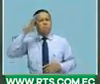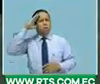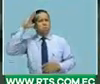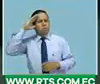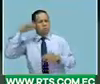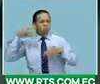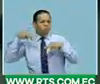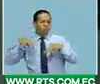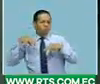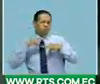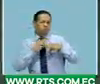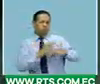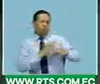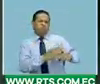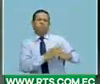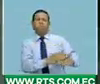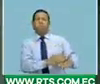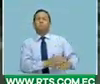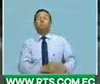Informó Marilyn Jaramillo.